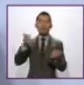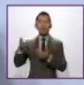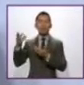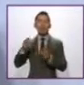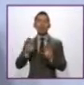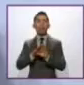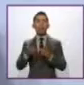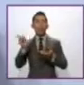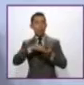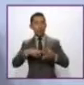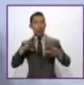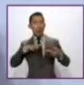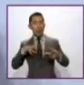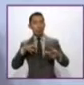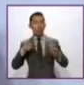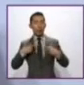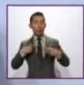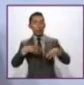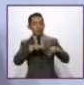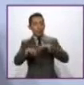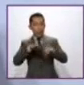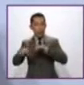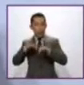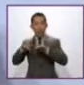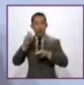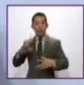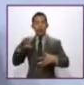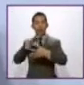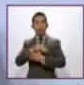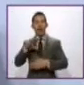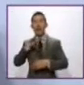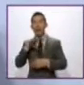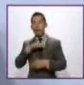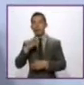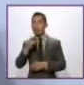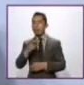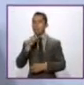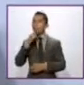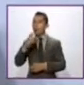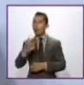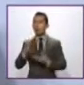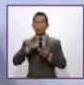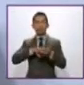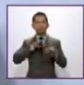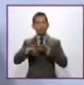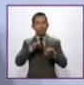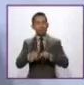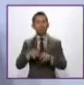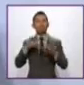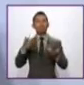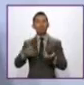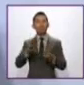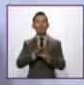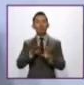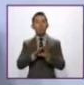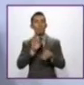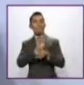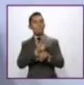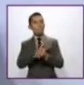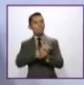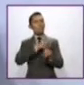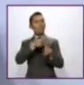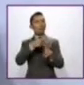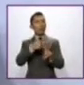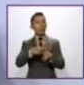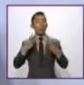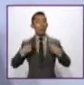de obra que tenemos los queretanos, esa es nuestra ventaja competitiva. El empleo hay que verlo, nuestra ventaja, como una mano de